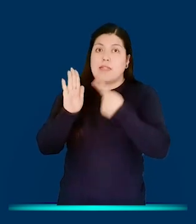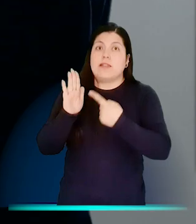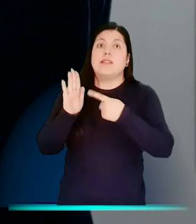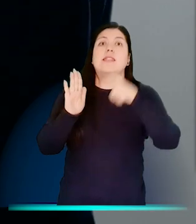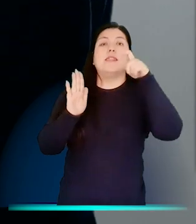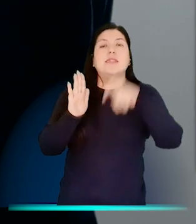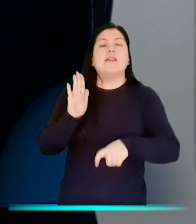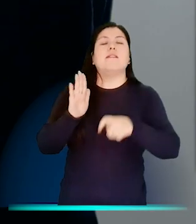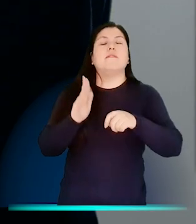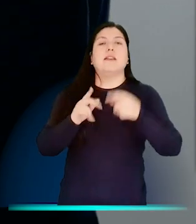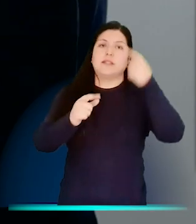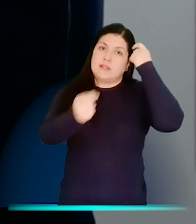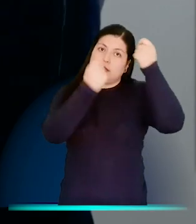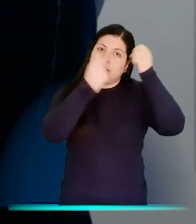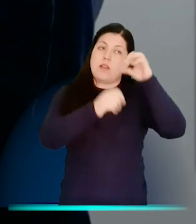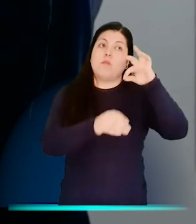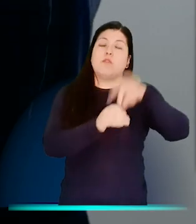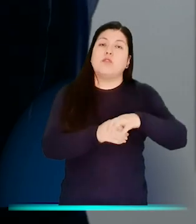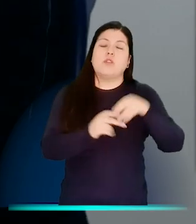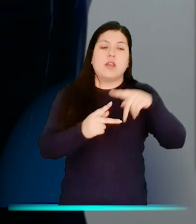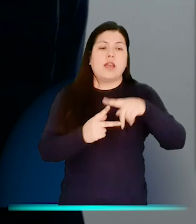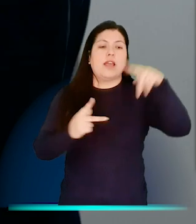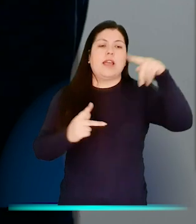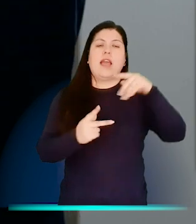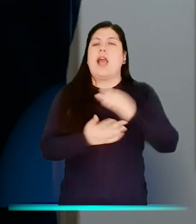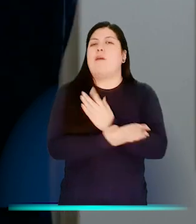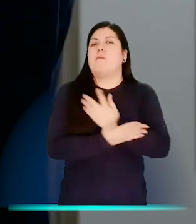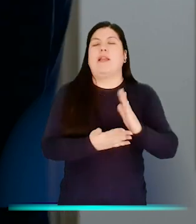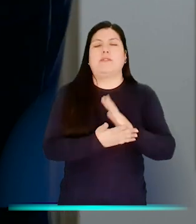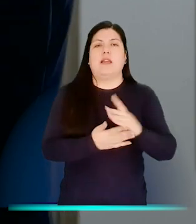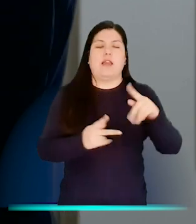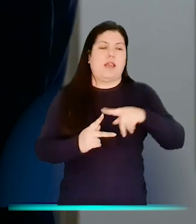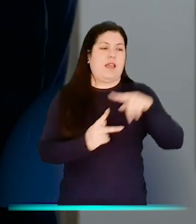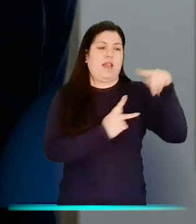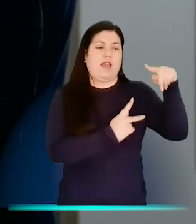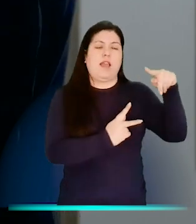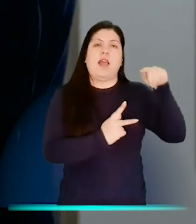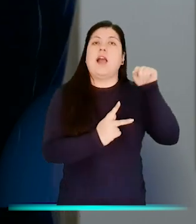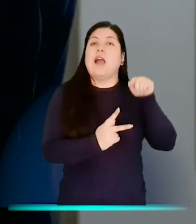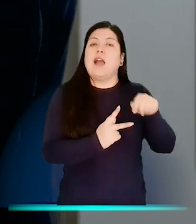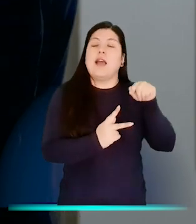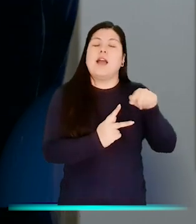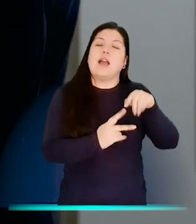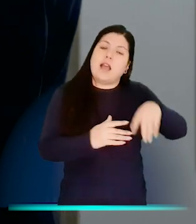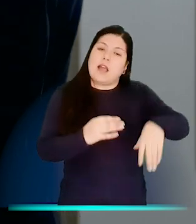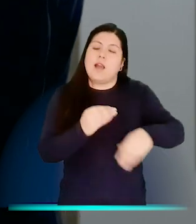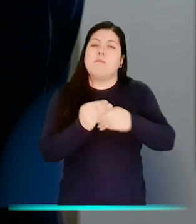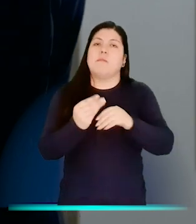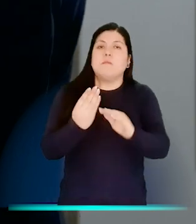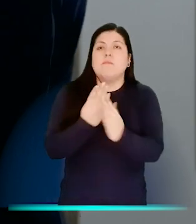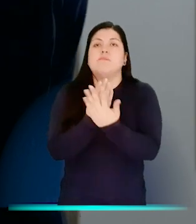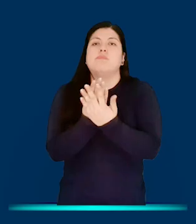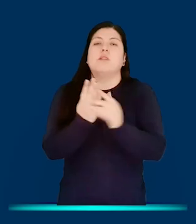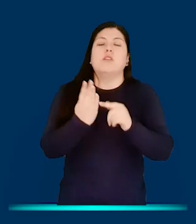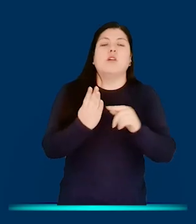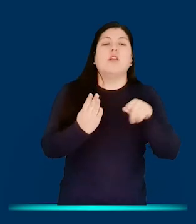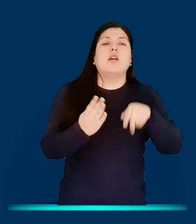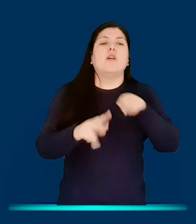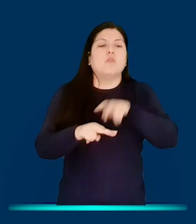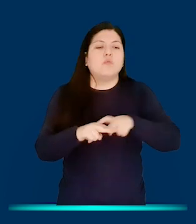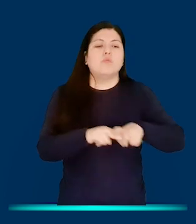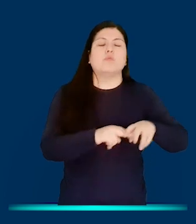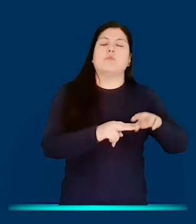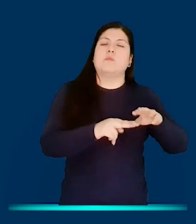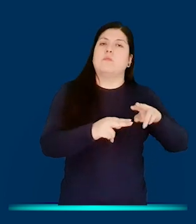que debemos tener un instrumento de votación, una tarjeta electoral independiente y adicional que va a estar en